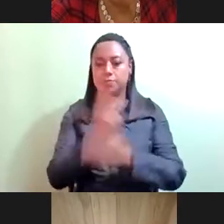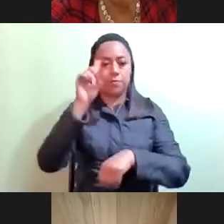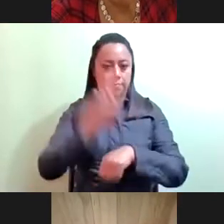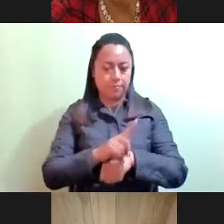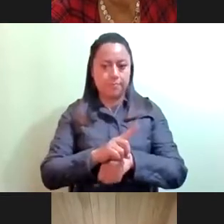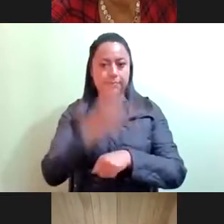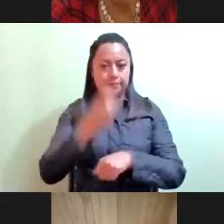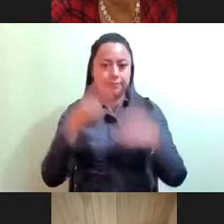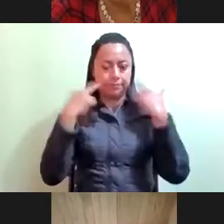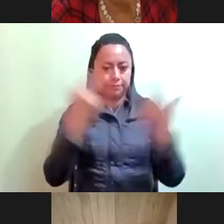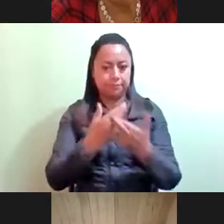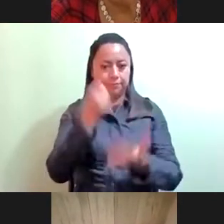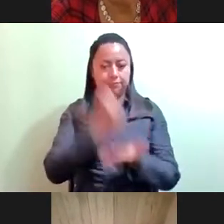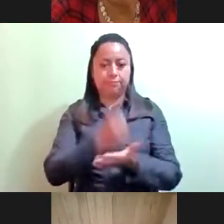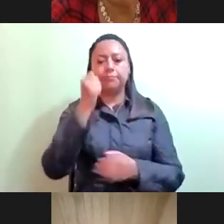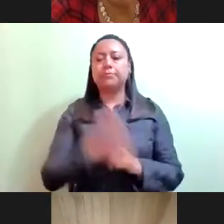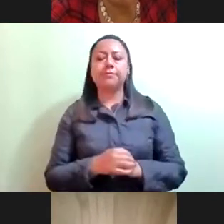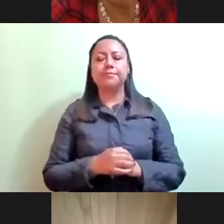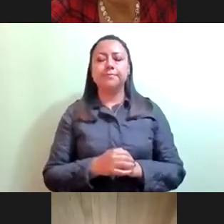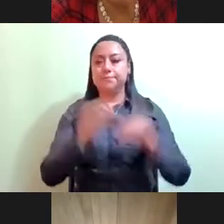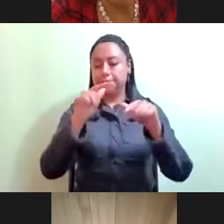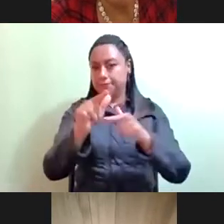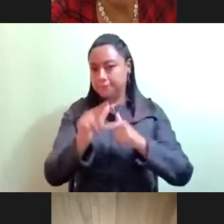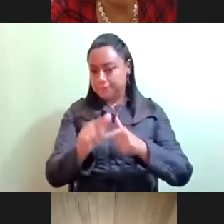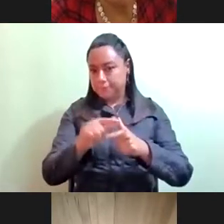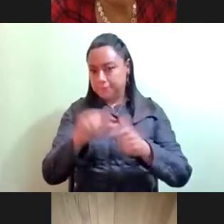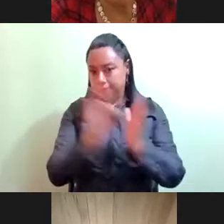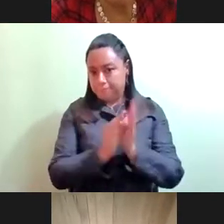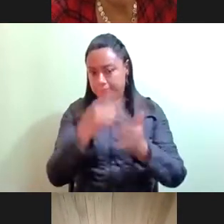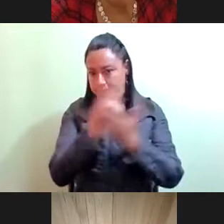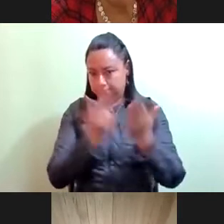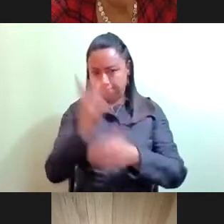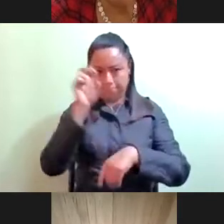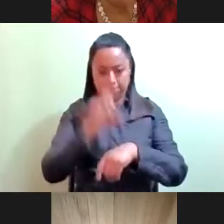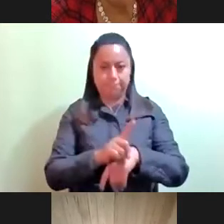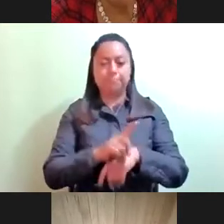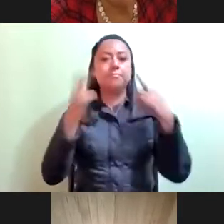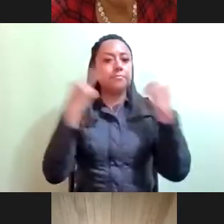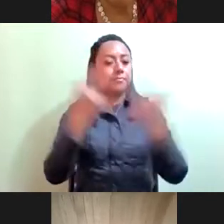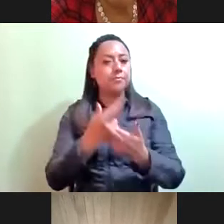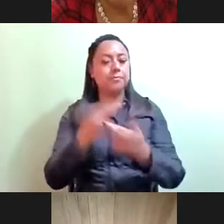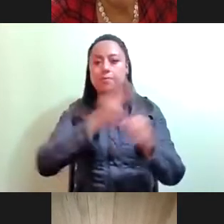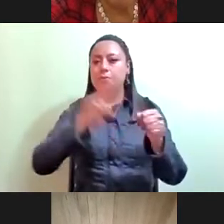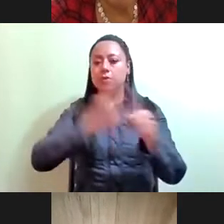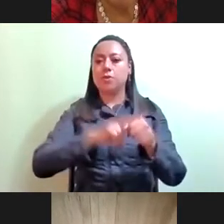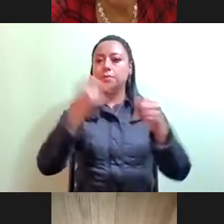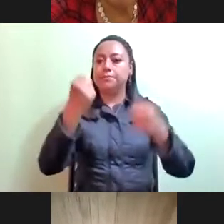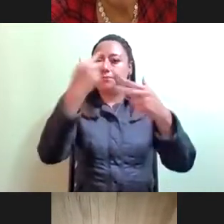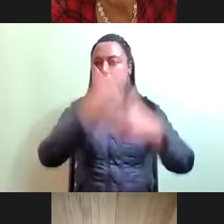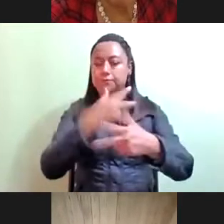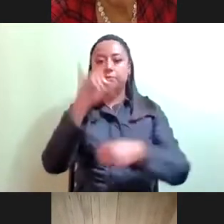de esta sesión. Gracias, secretario. El siguiente punto a tratar es el relativo al orden del día de la sesión ordinaria del día remota del